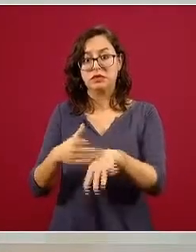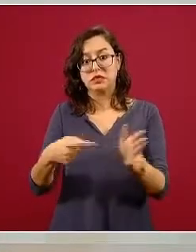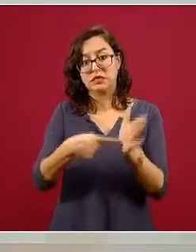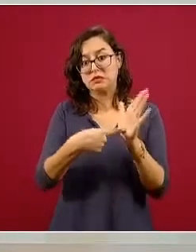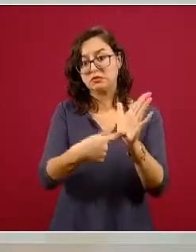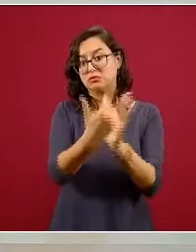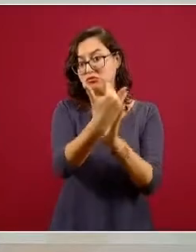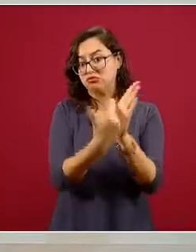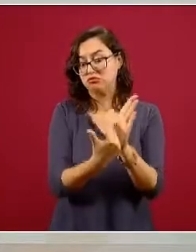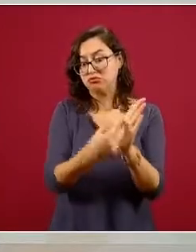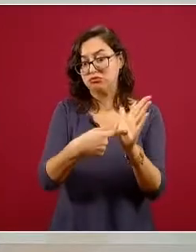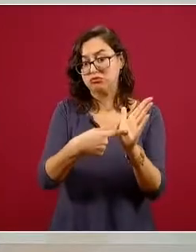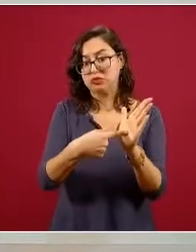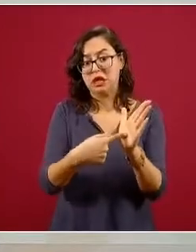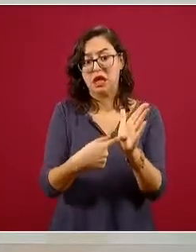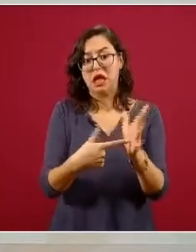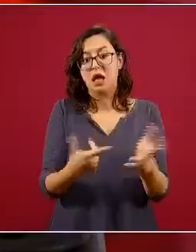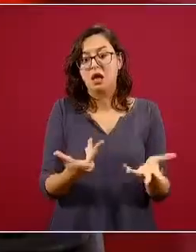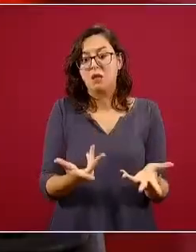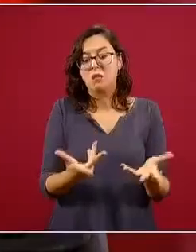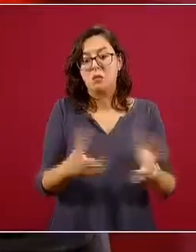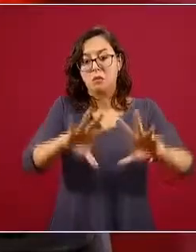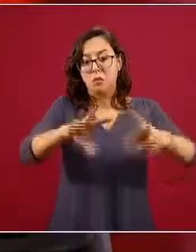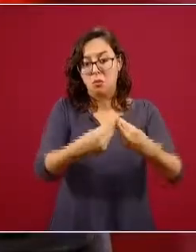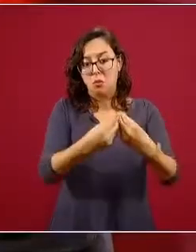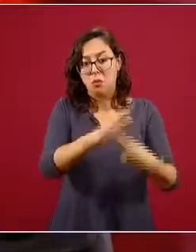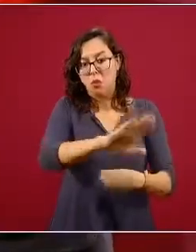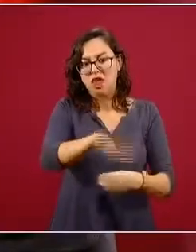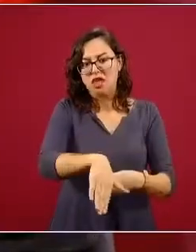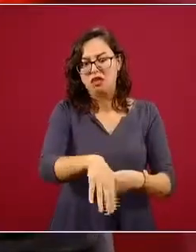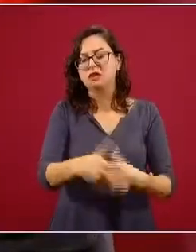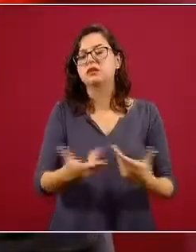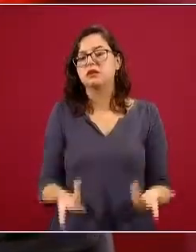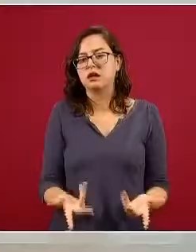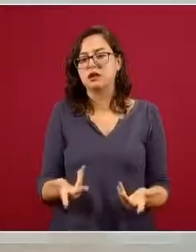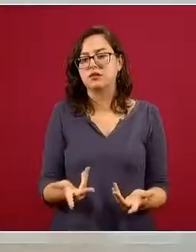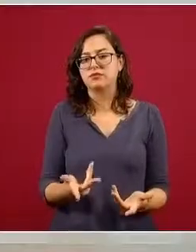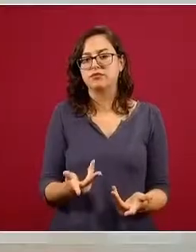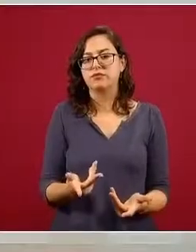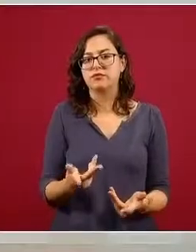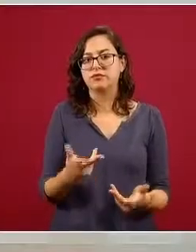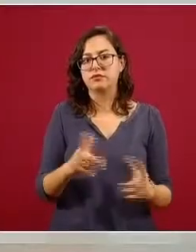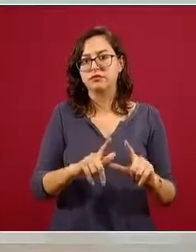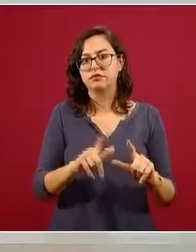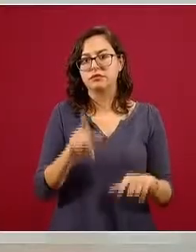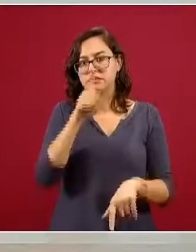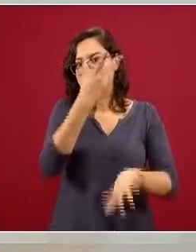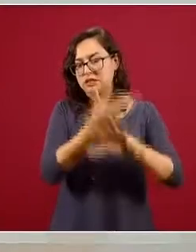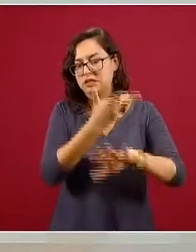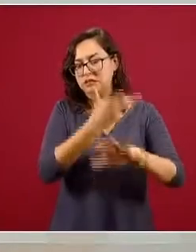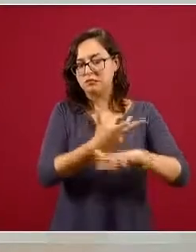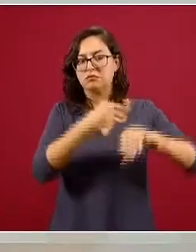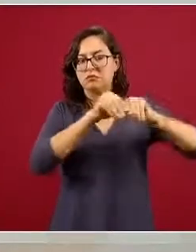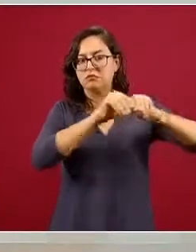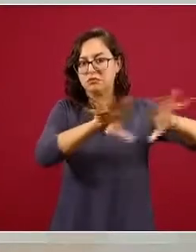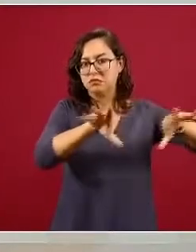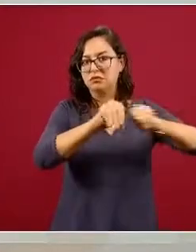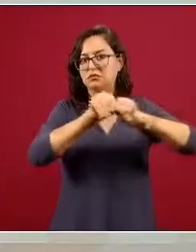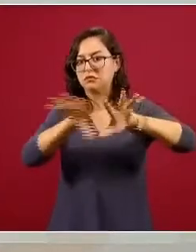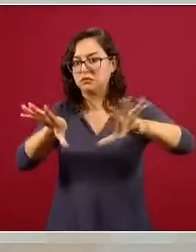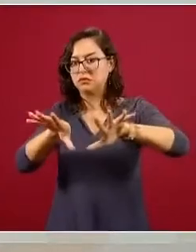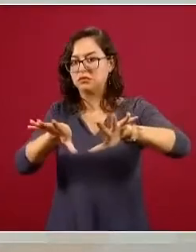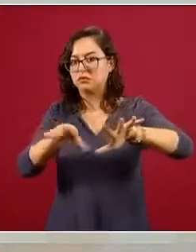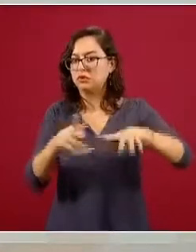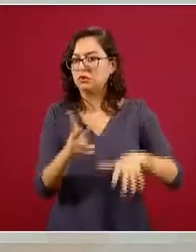que se hizo con el exceso de mortalidad. Son dos publicaciones que se hicieron a nivel nacional en Estados Unidos. Una